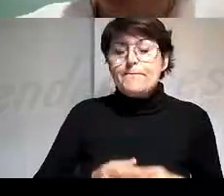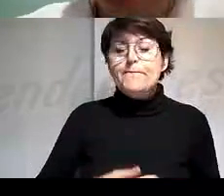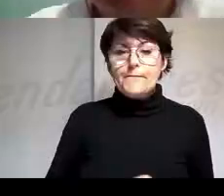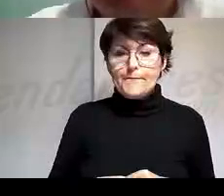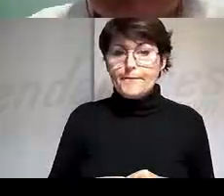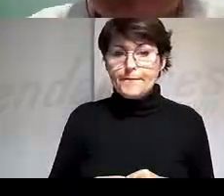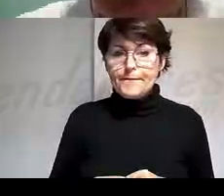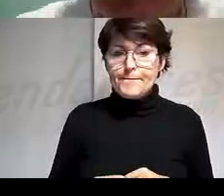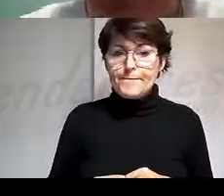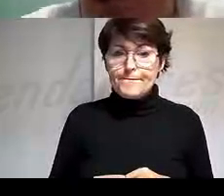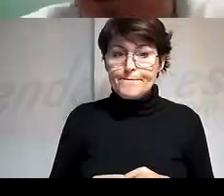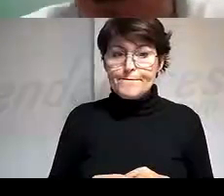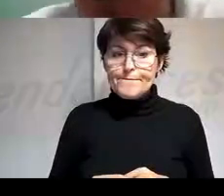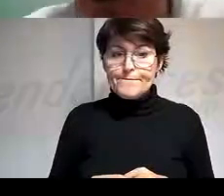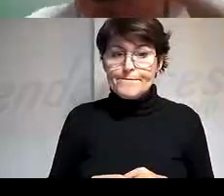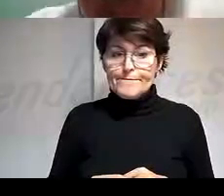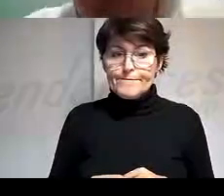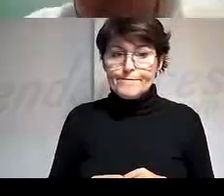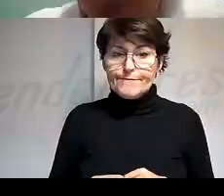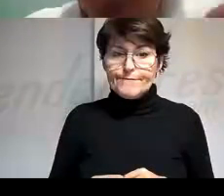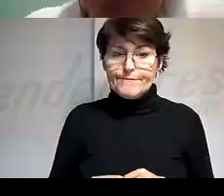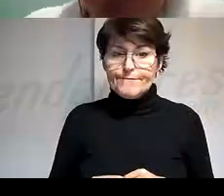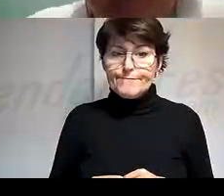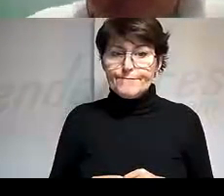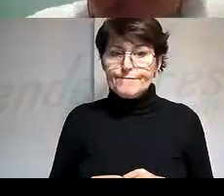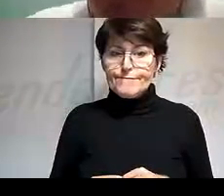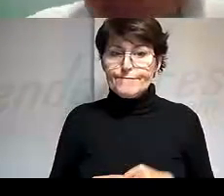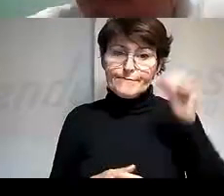condiciones normales, ante un ejercicio